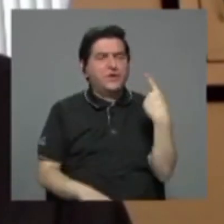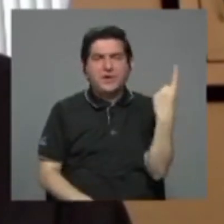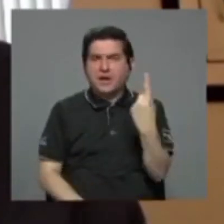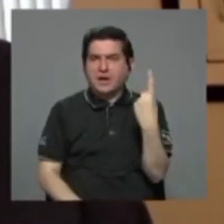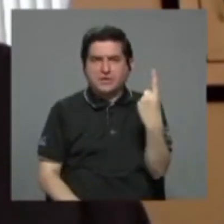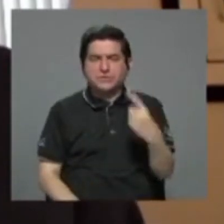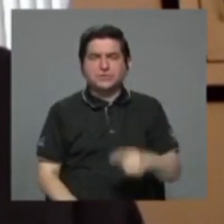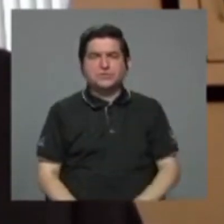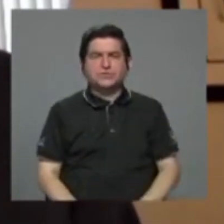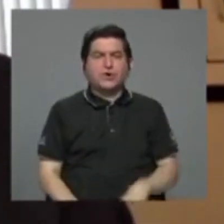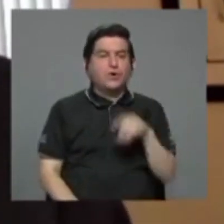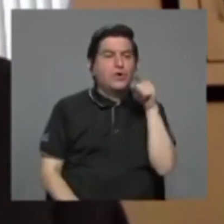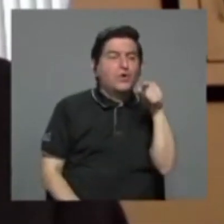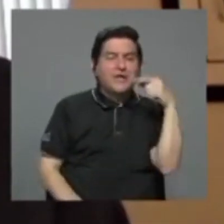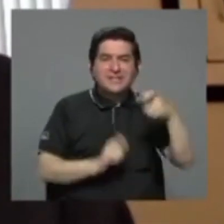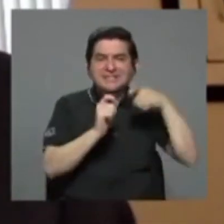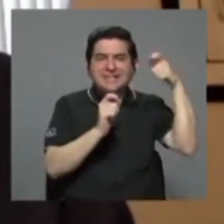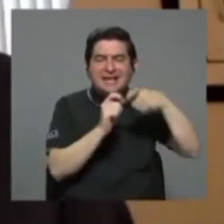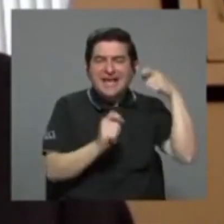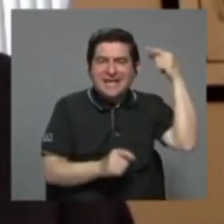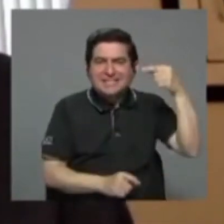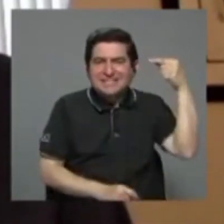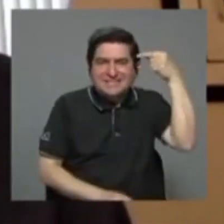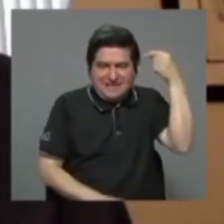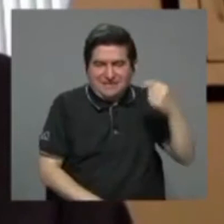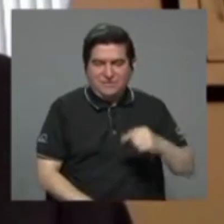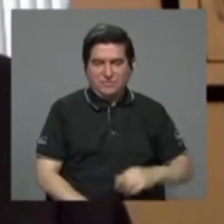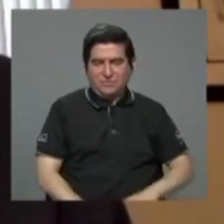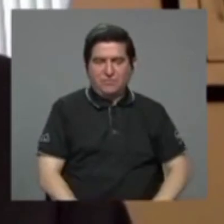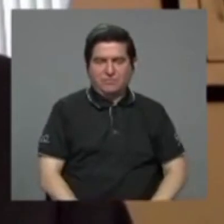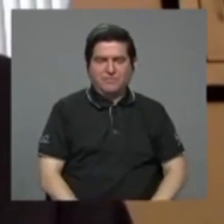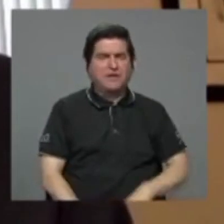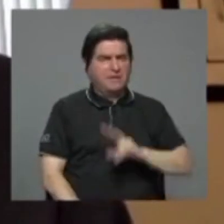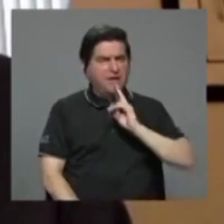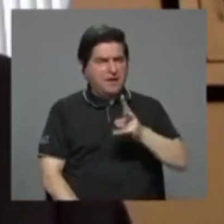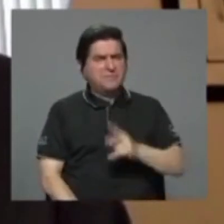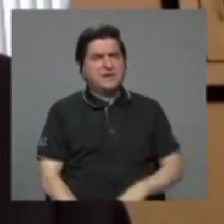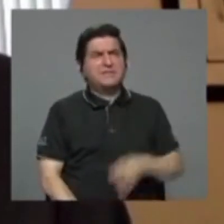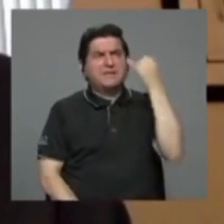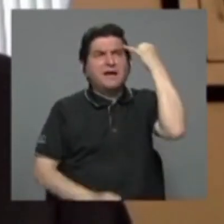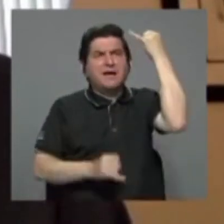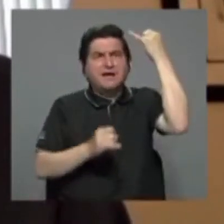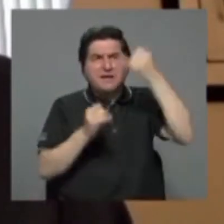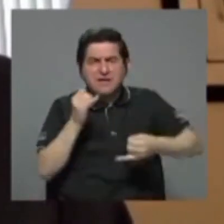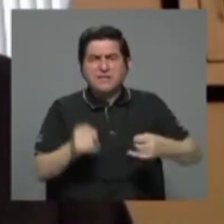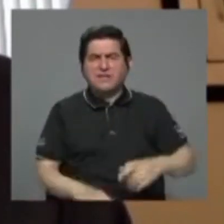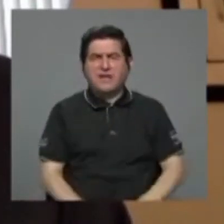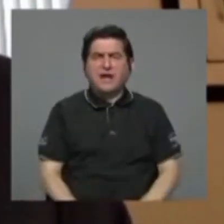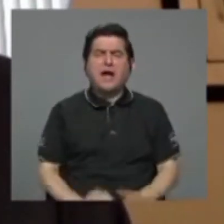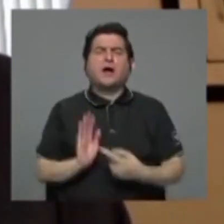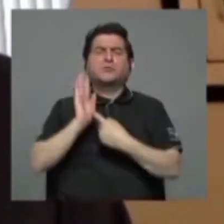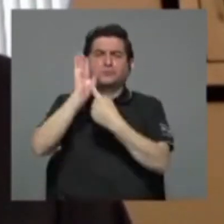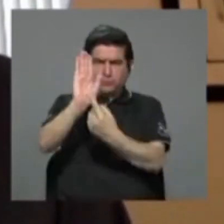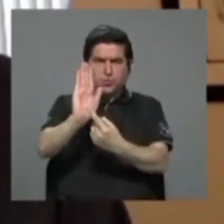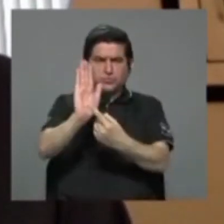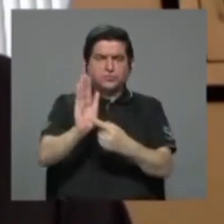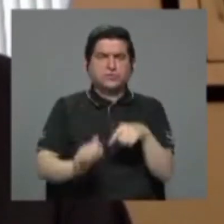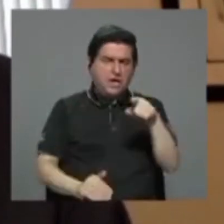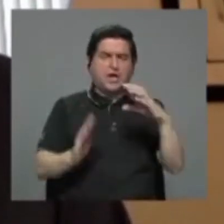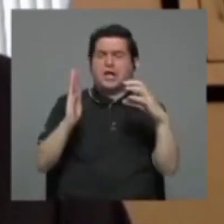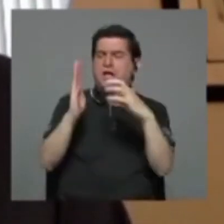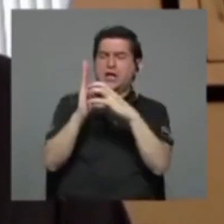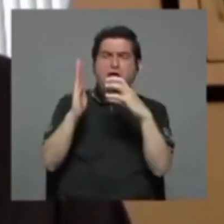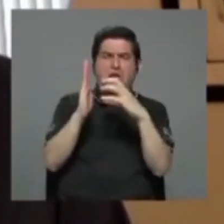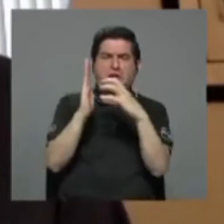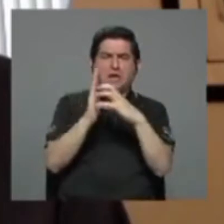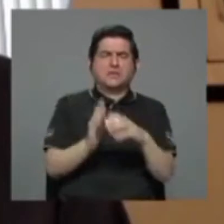solo de la administración, porque realmente la conclusión a la que yo he llegado y que expuse en un